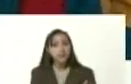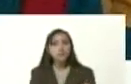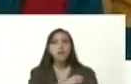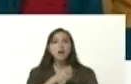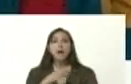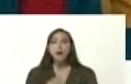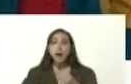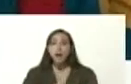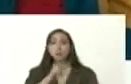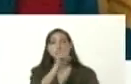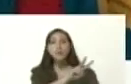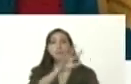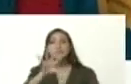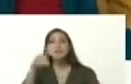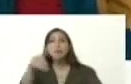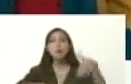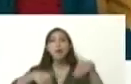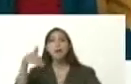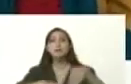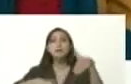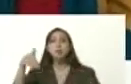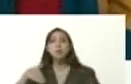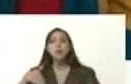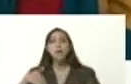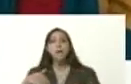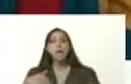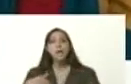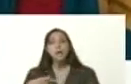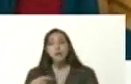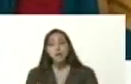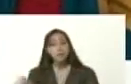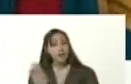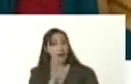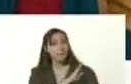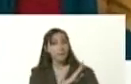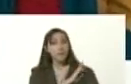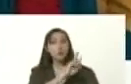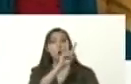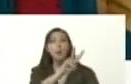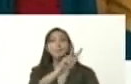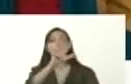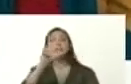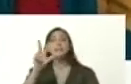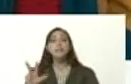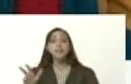elecciones. Ha perdido 23 de ellas.